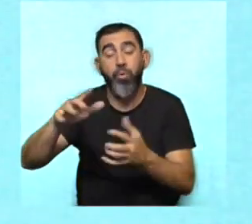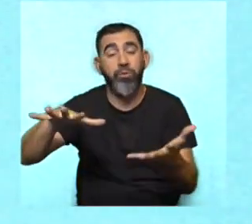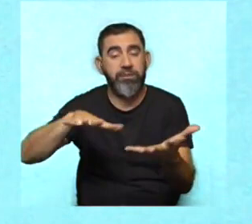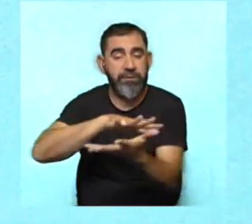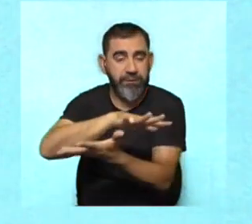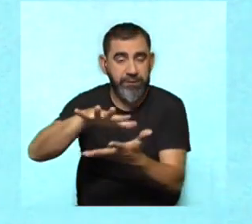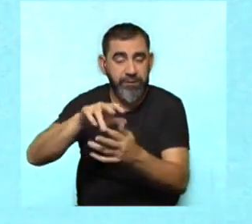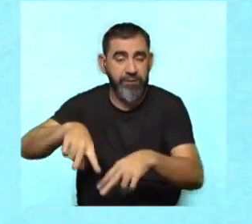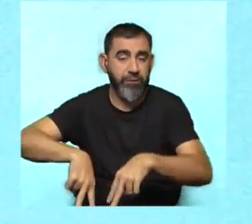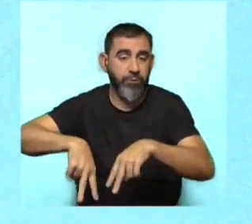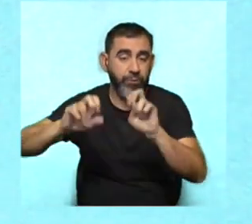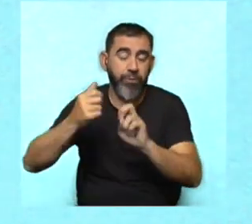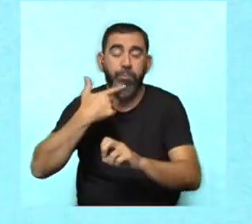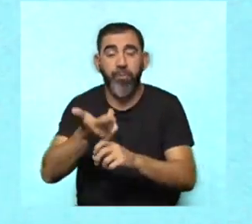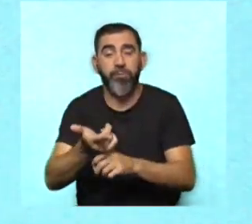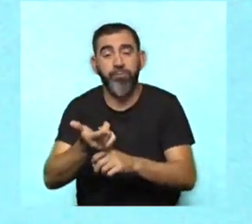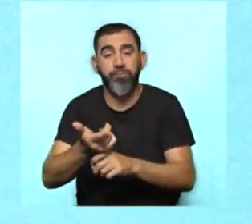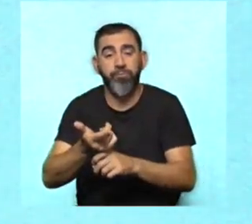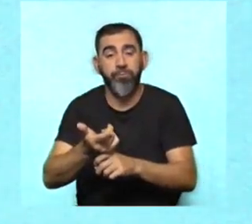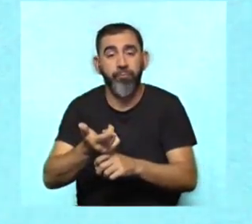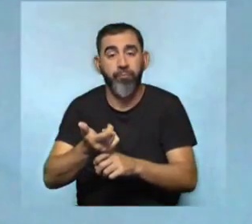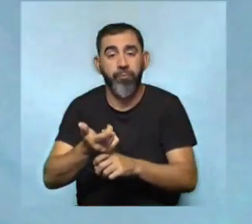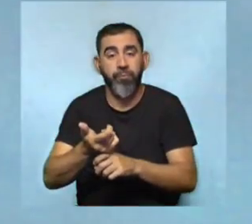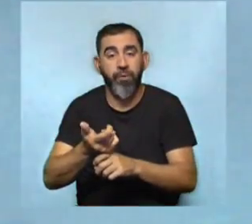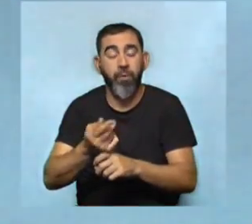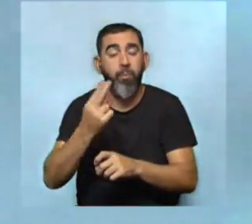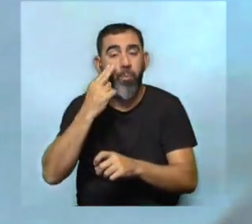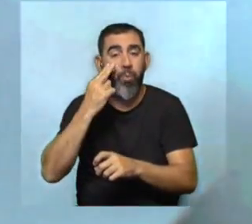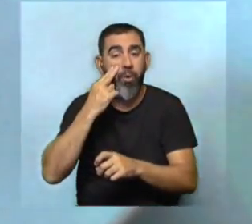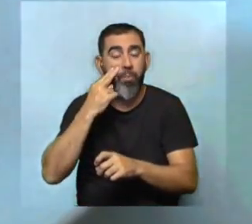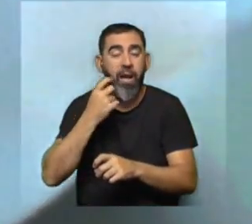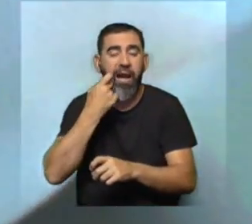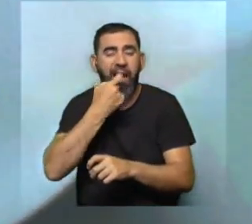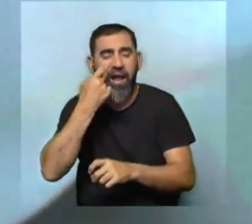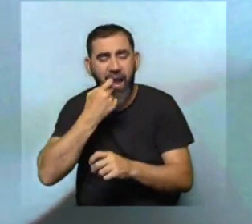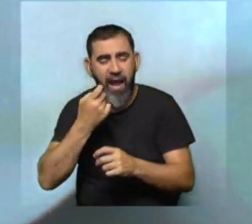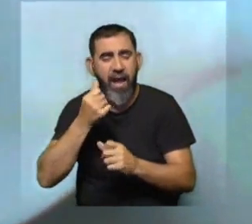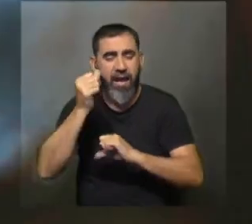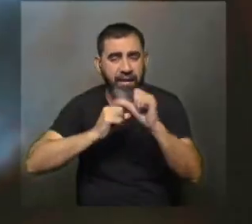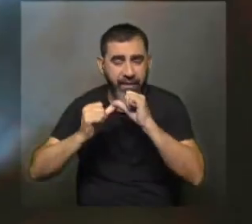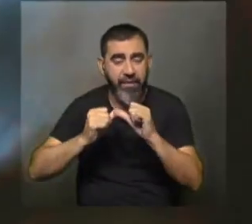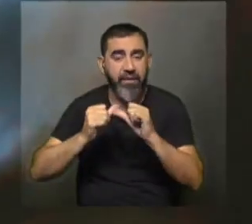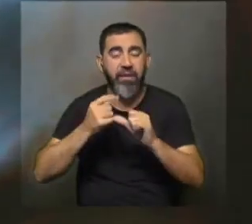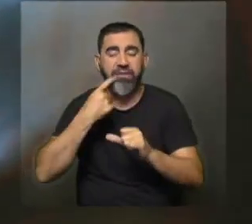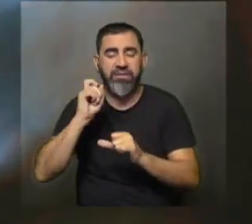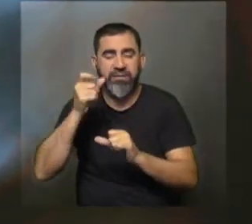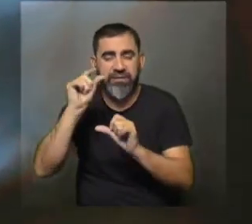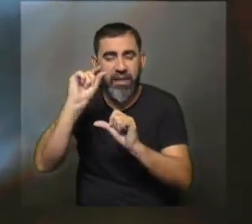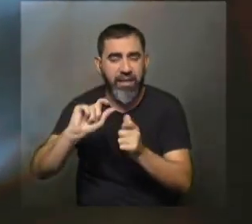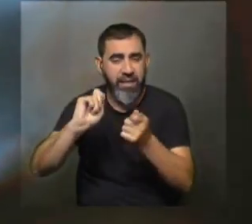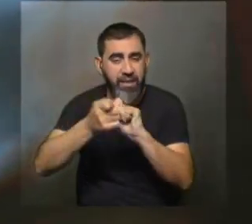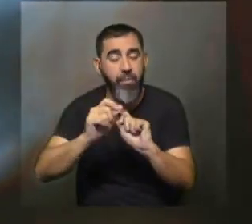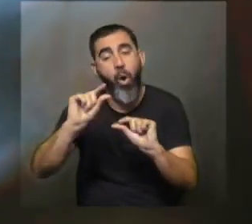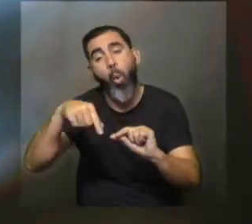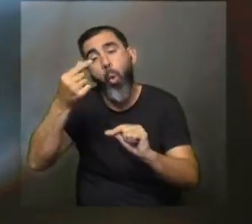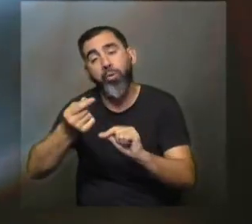que se pueden estudiar tienen que ver, como veíamos, ¿no?, con alta incidencia de caries, alteraciones del flujo salival y algún otro